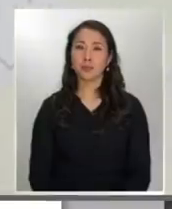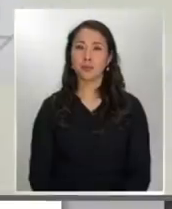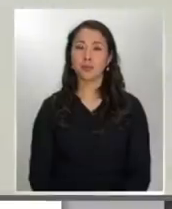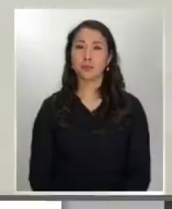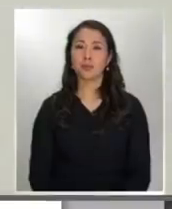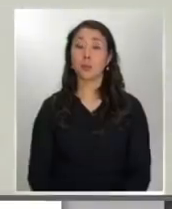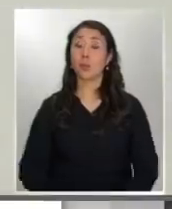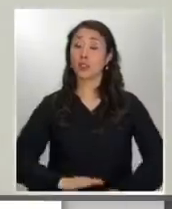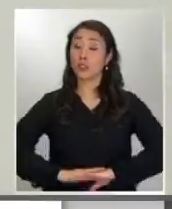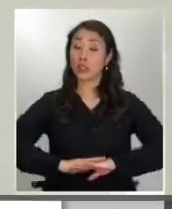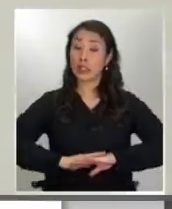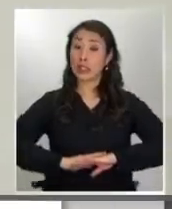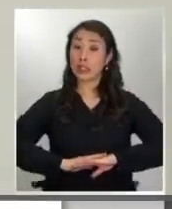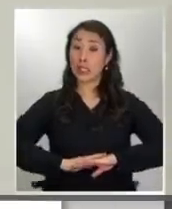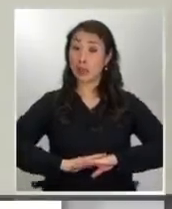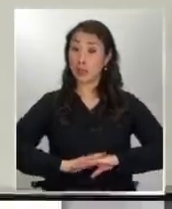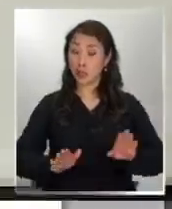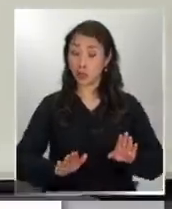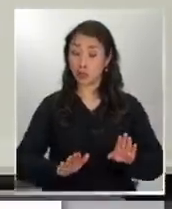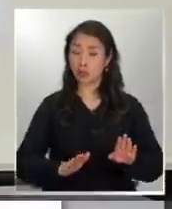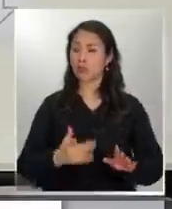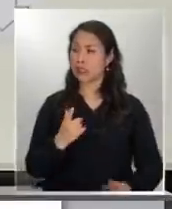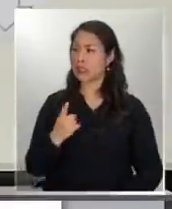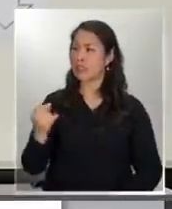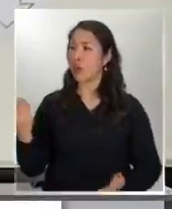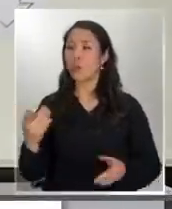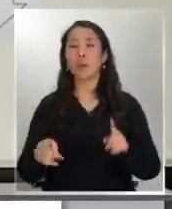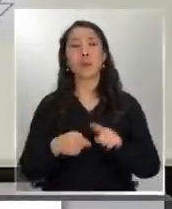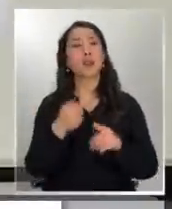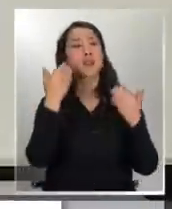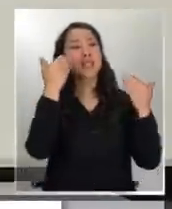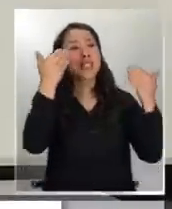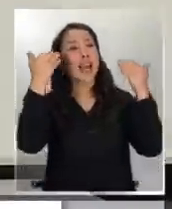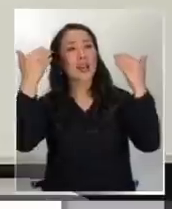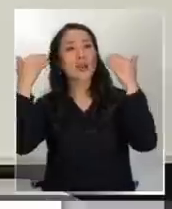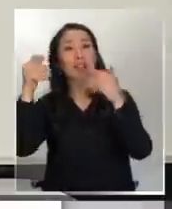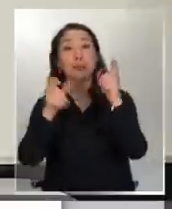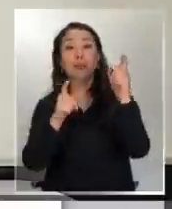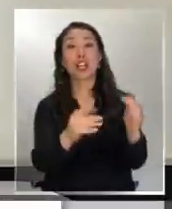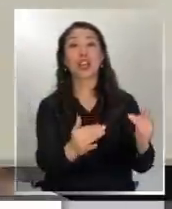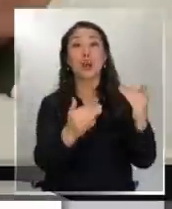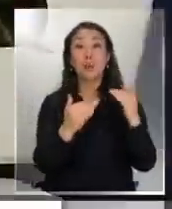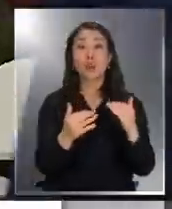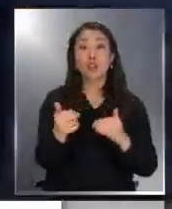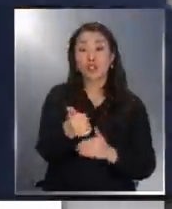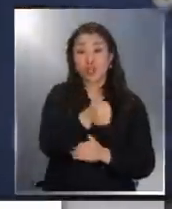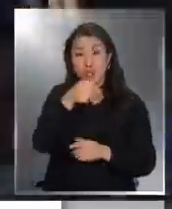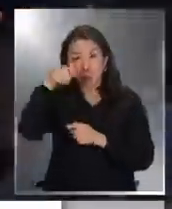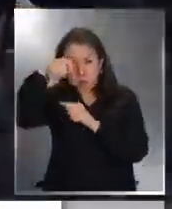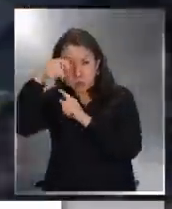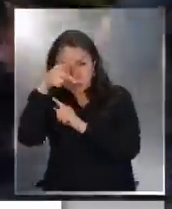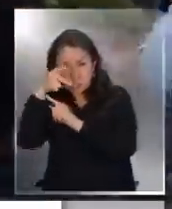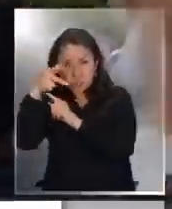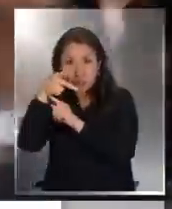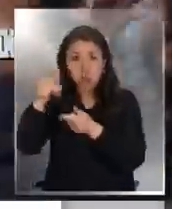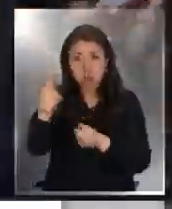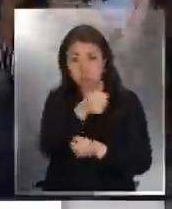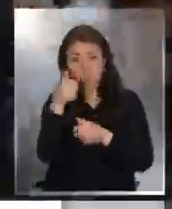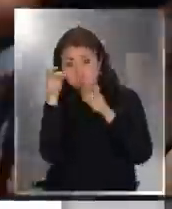Al terminar, decidió dejar el lugar saludando a sus adherentes, provocando la locura de los medios de comunicación de todo el